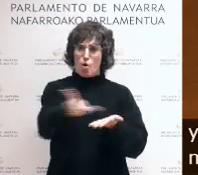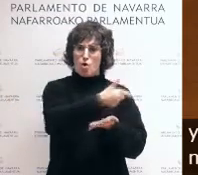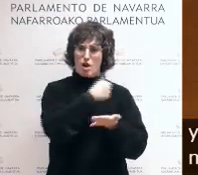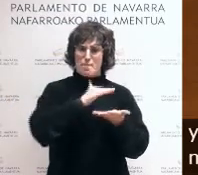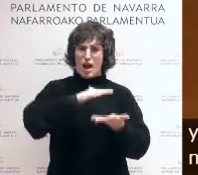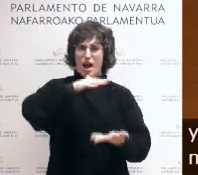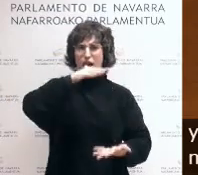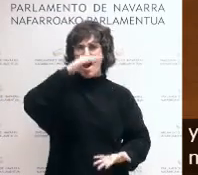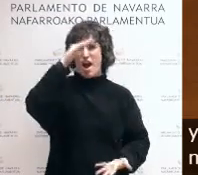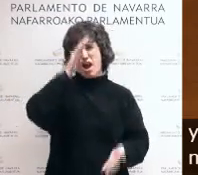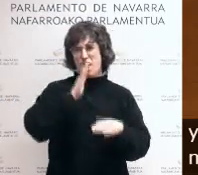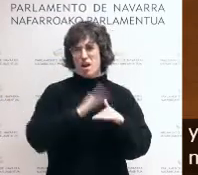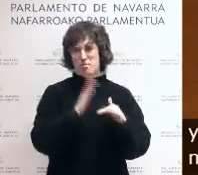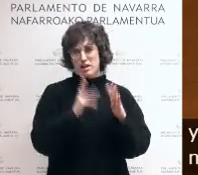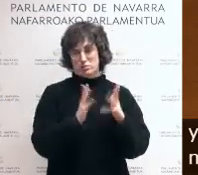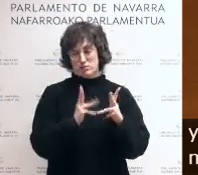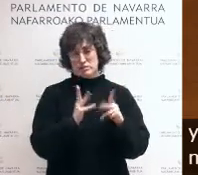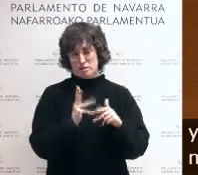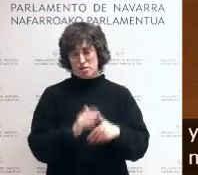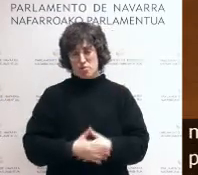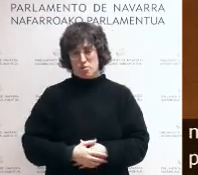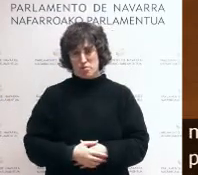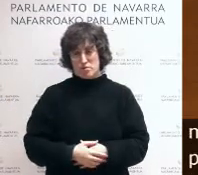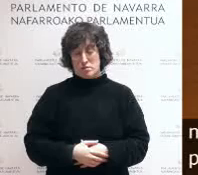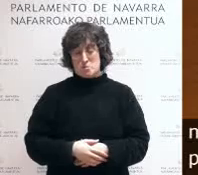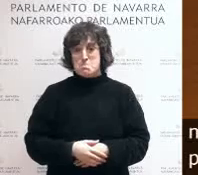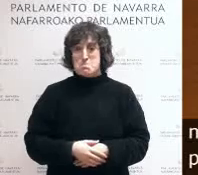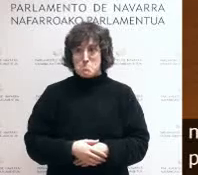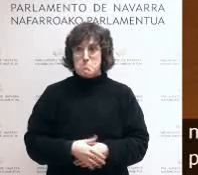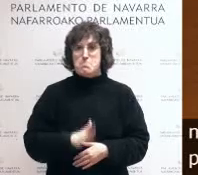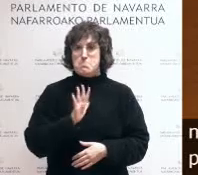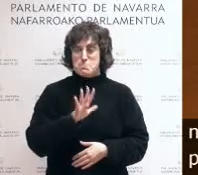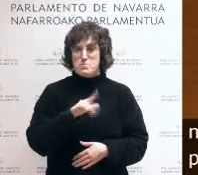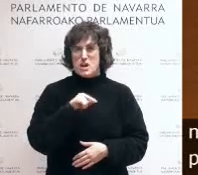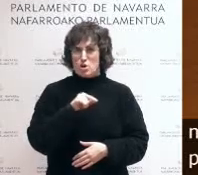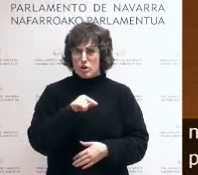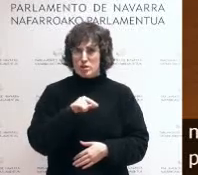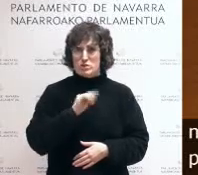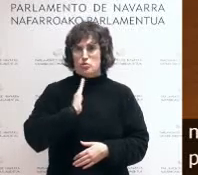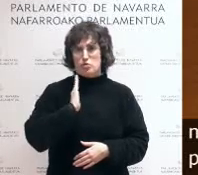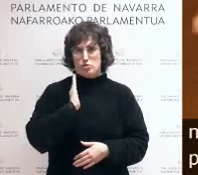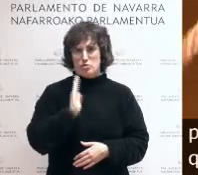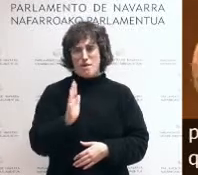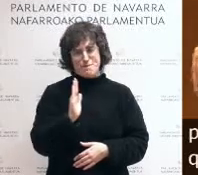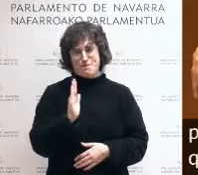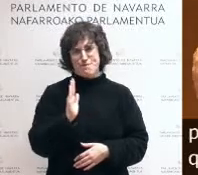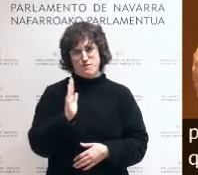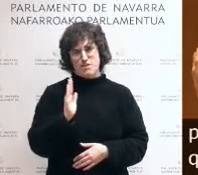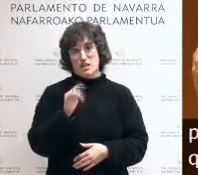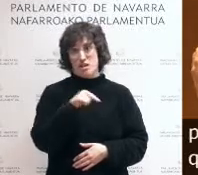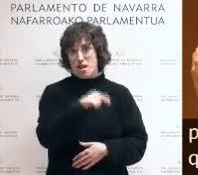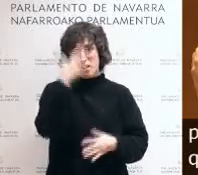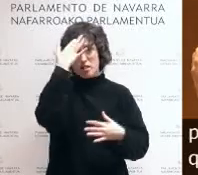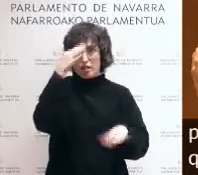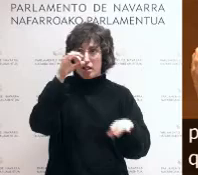para la administración, sin importarles los graves daños colaterales que esta visión tan limitada y torpe